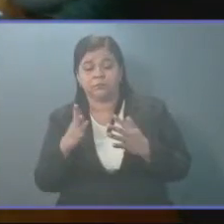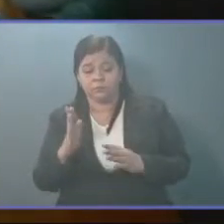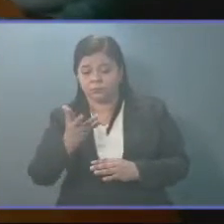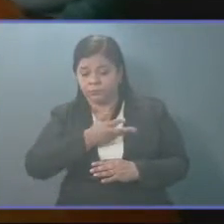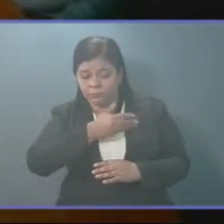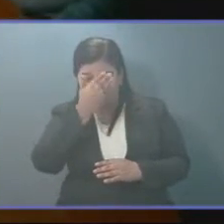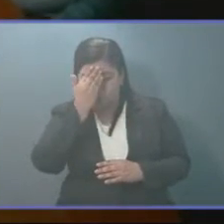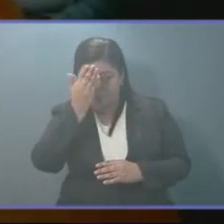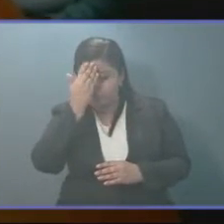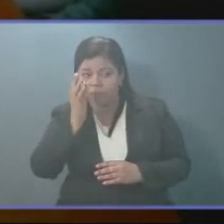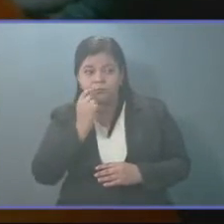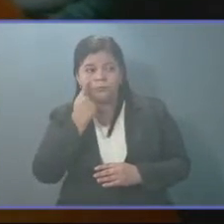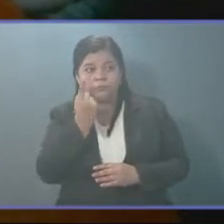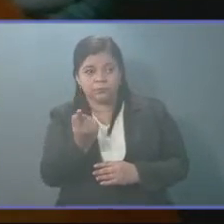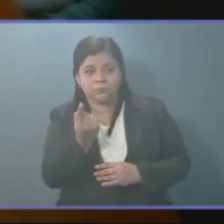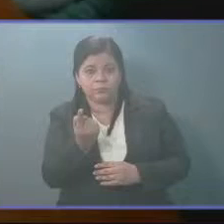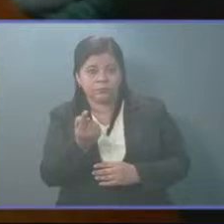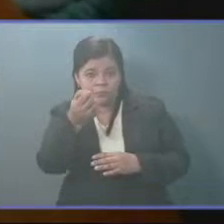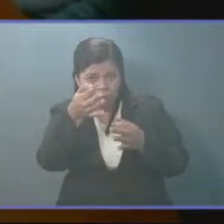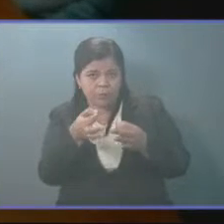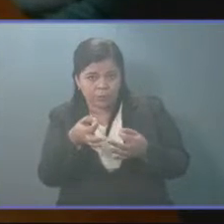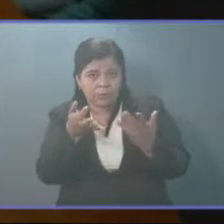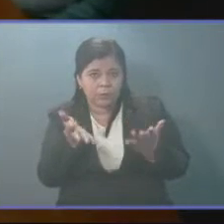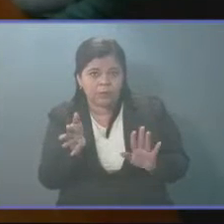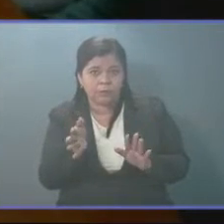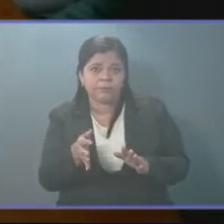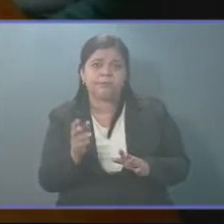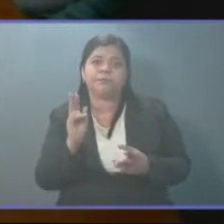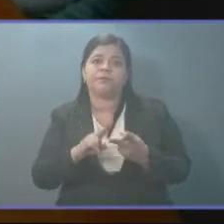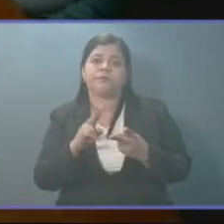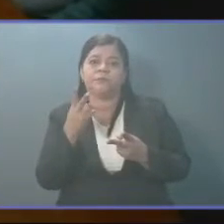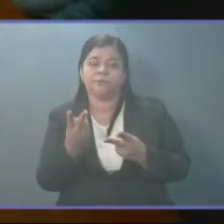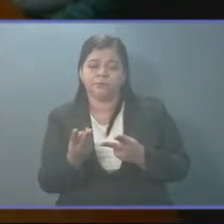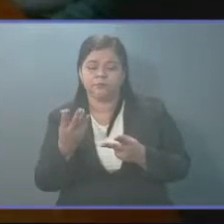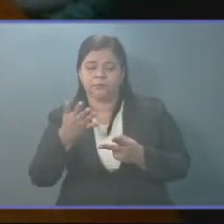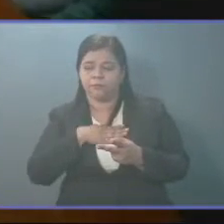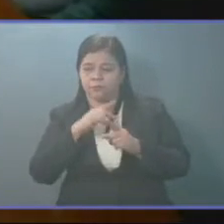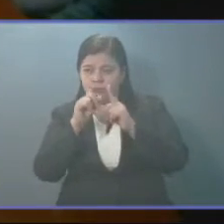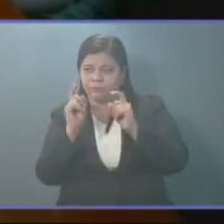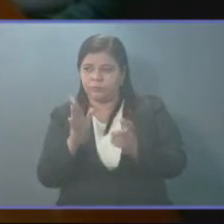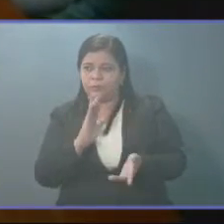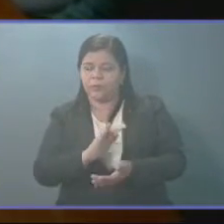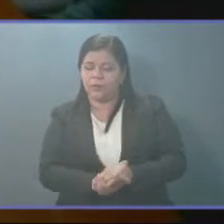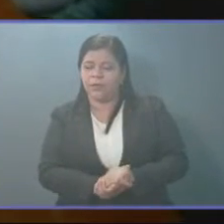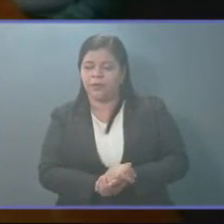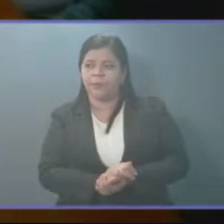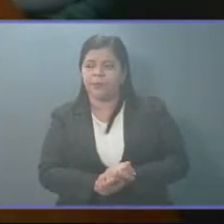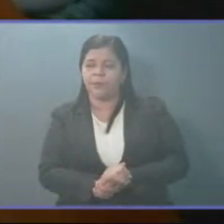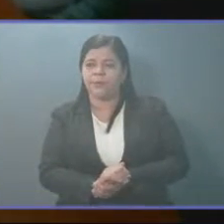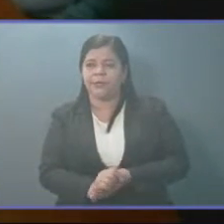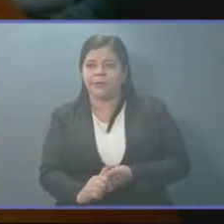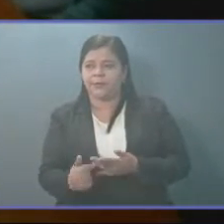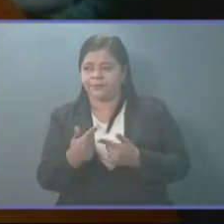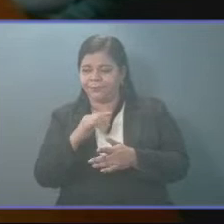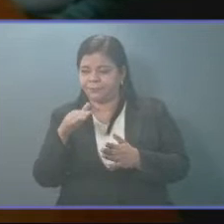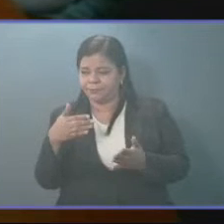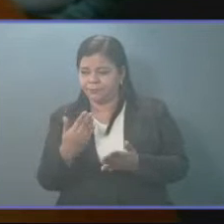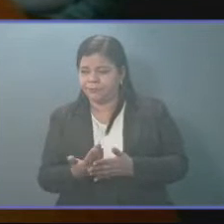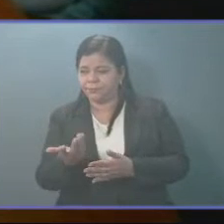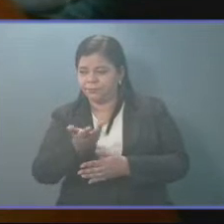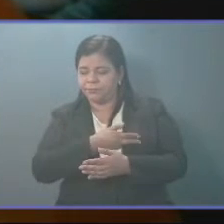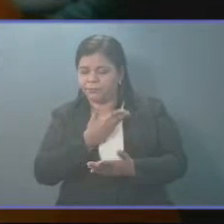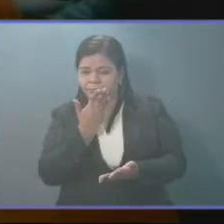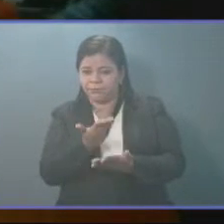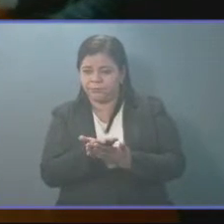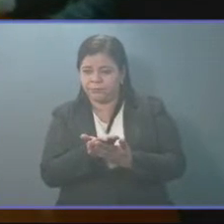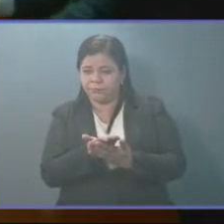ve documental. Para mí es la original. Y segundo lugar, tengo una pregunta. ¿Invitaron a algún técnico del